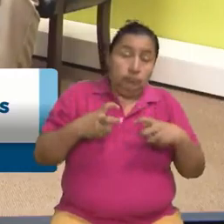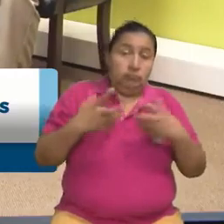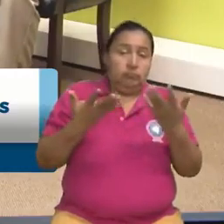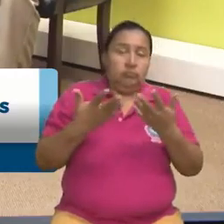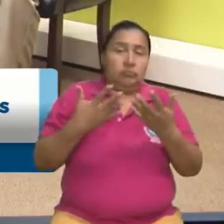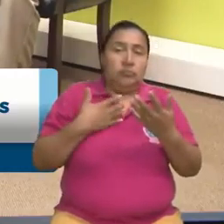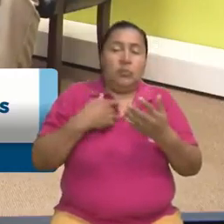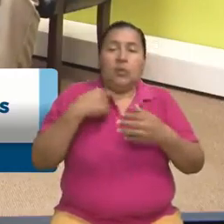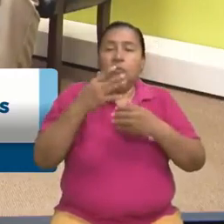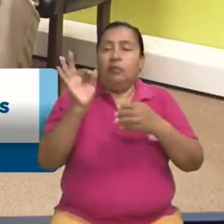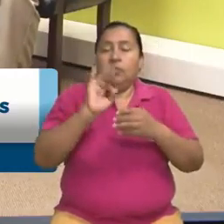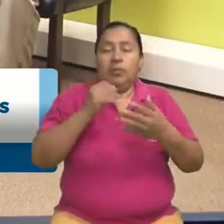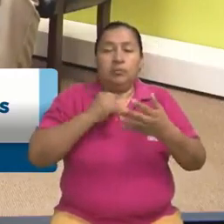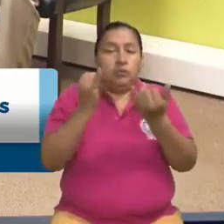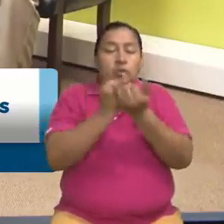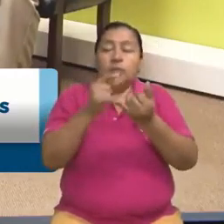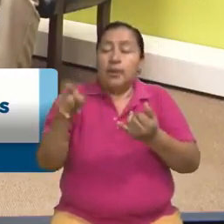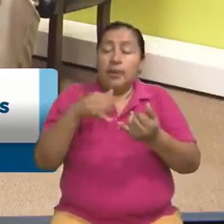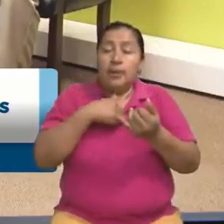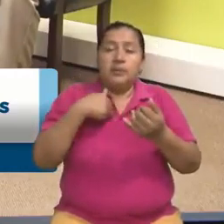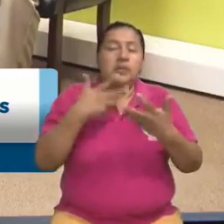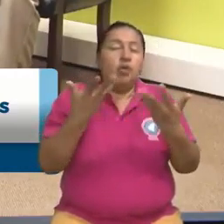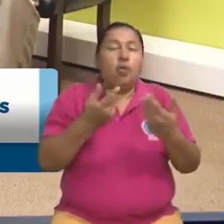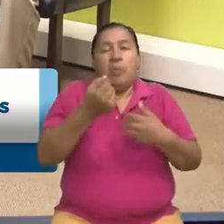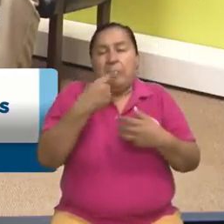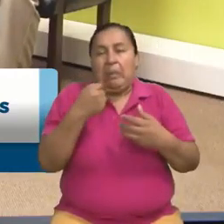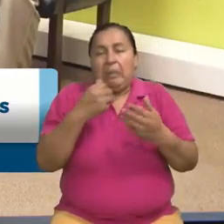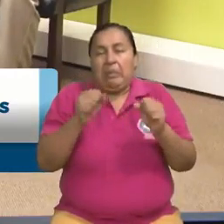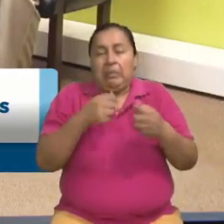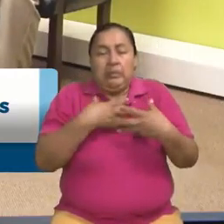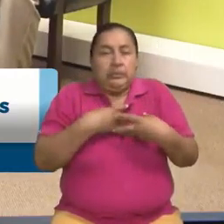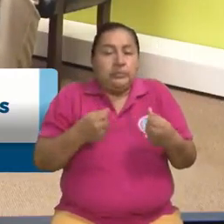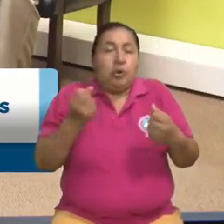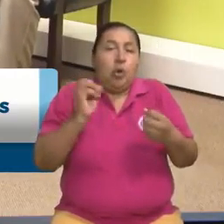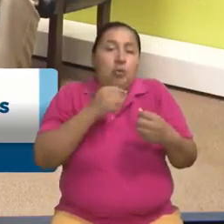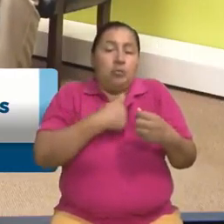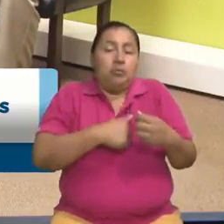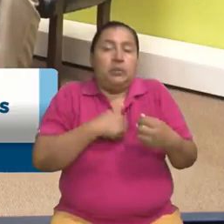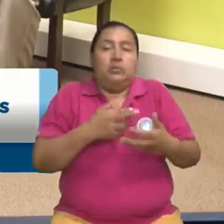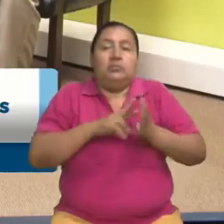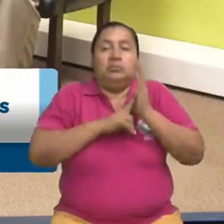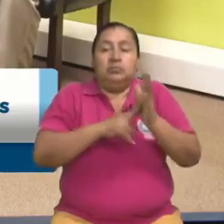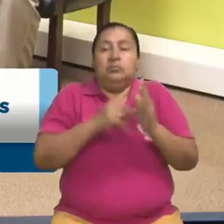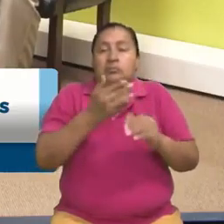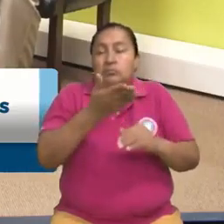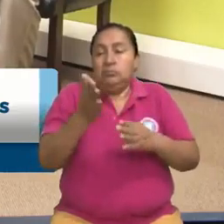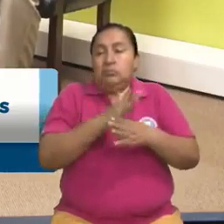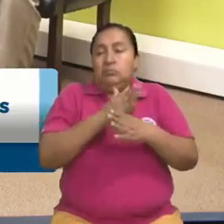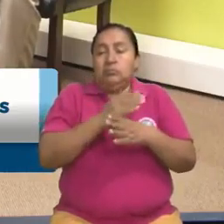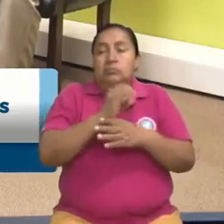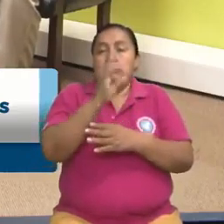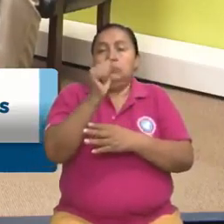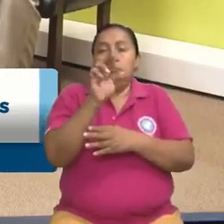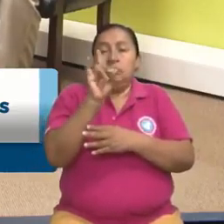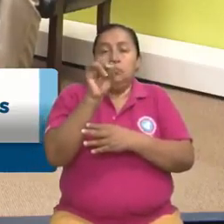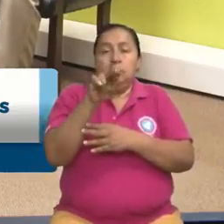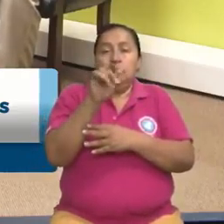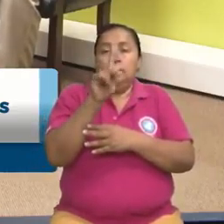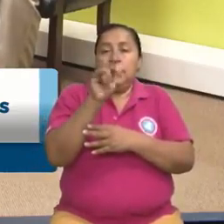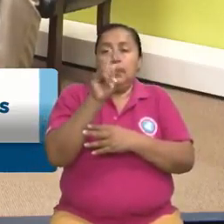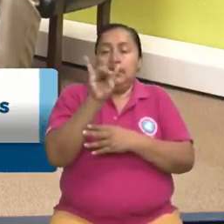de gold estándar que ustedes utilizan y el tratamiento para dar respuesta a esta cardiopatía congénita,